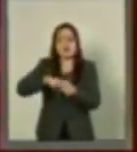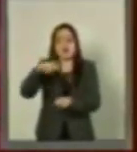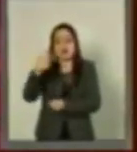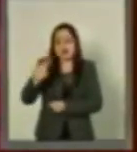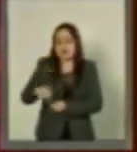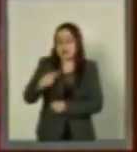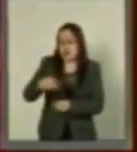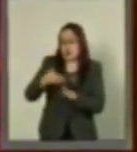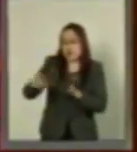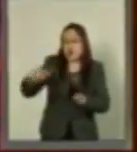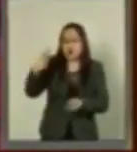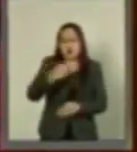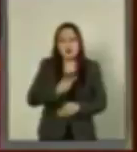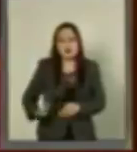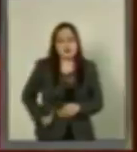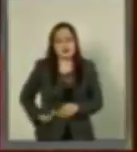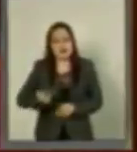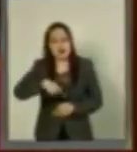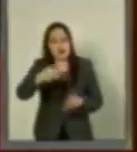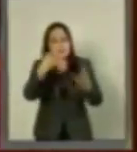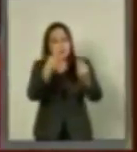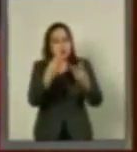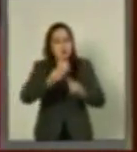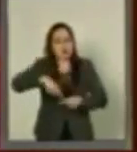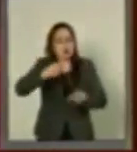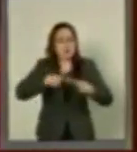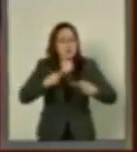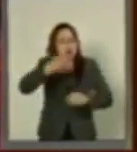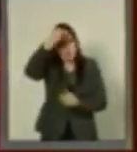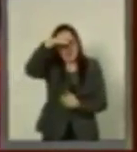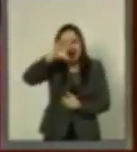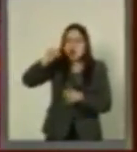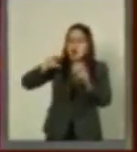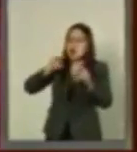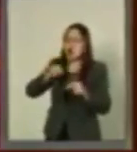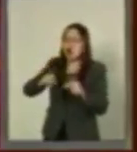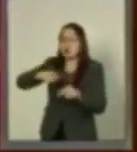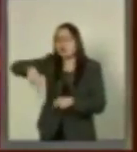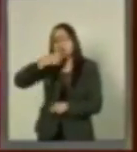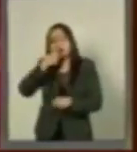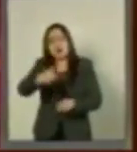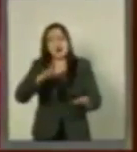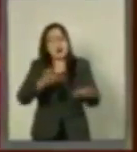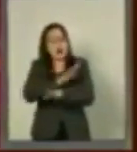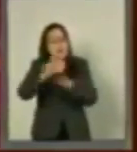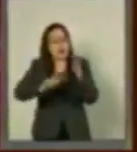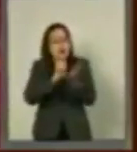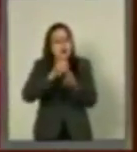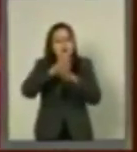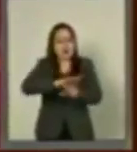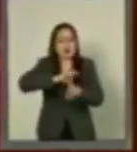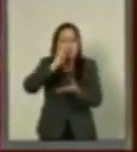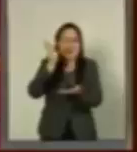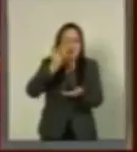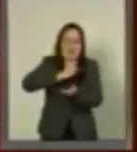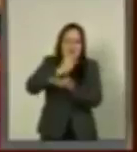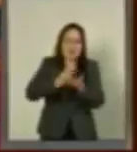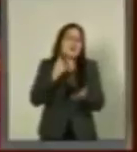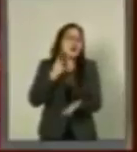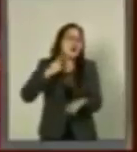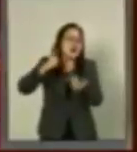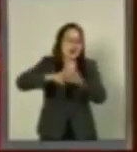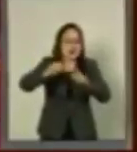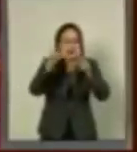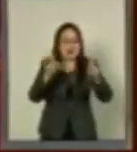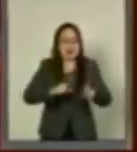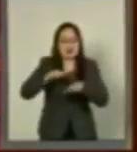esta administración, cuando en contra de lo que muchos de nosotros opinábamos, se realizaron reformas en materia de política interior,